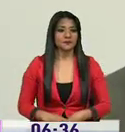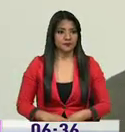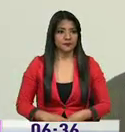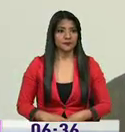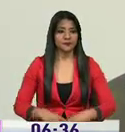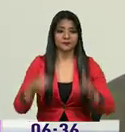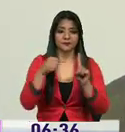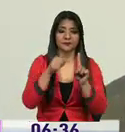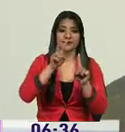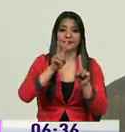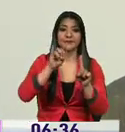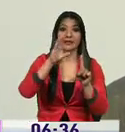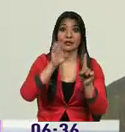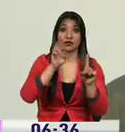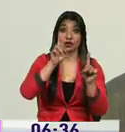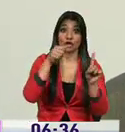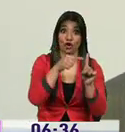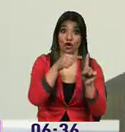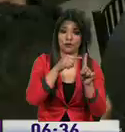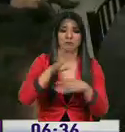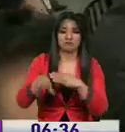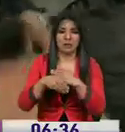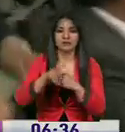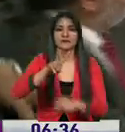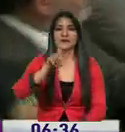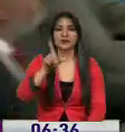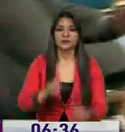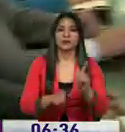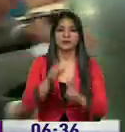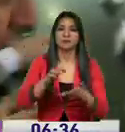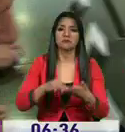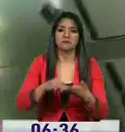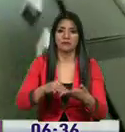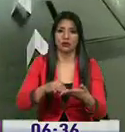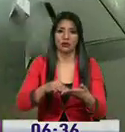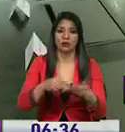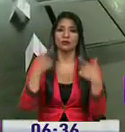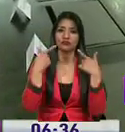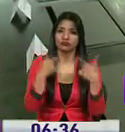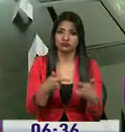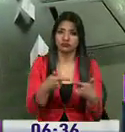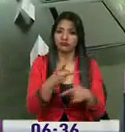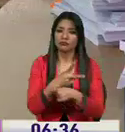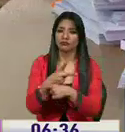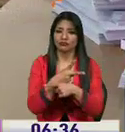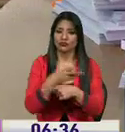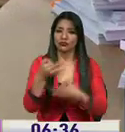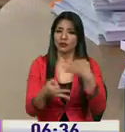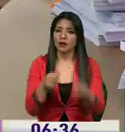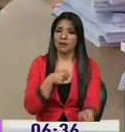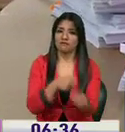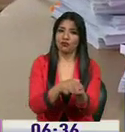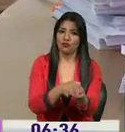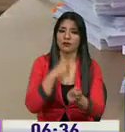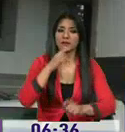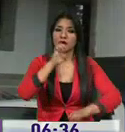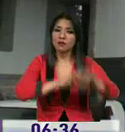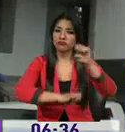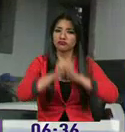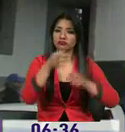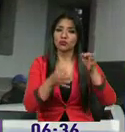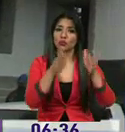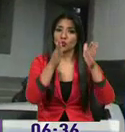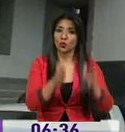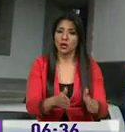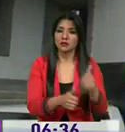Víctor Granda es uno de los 21 miembros del Comité Evaluador de Apoyo al Consejo de la Judicatura para el proceso de evaluación a los jueces y